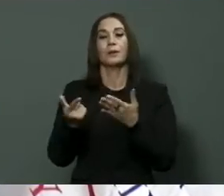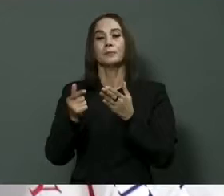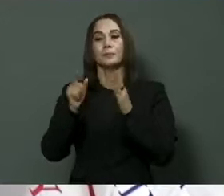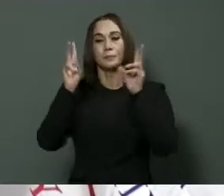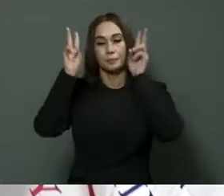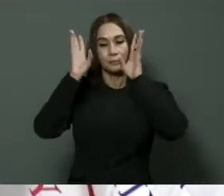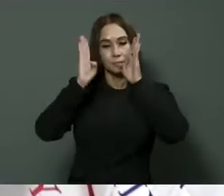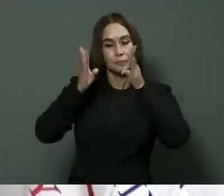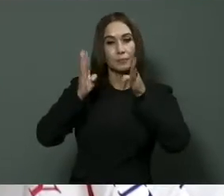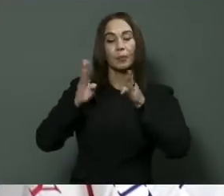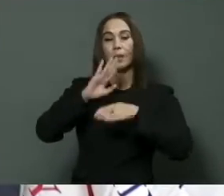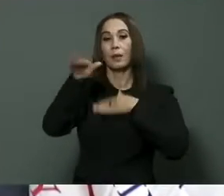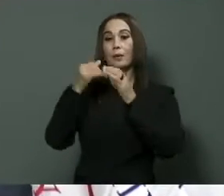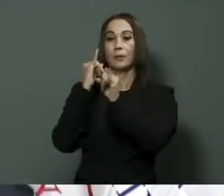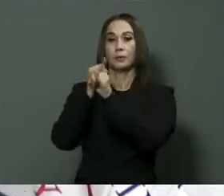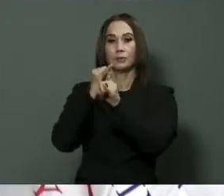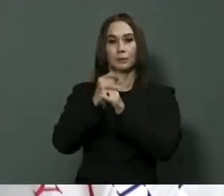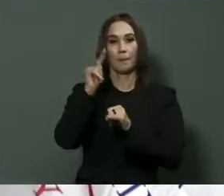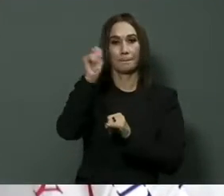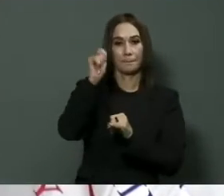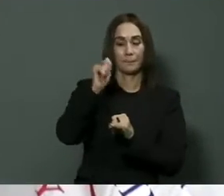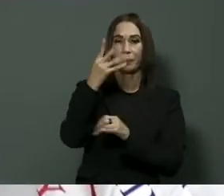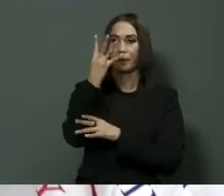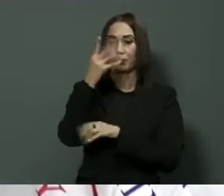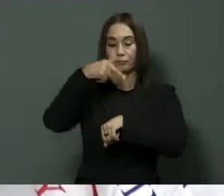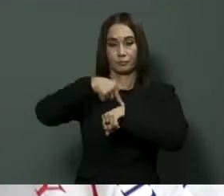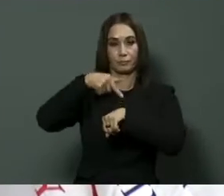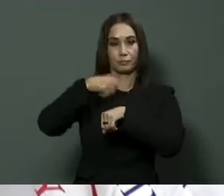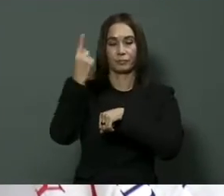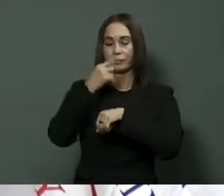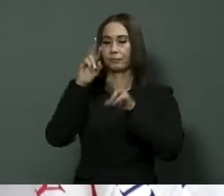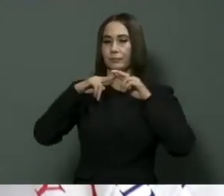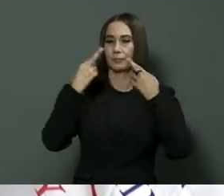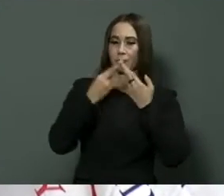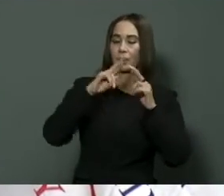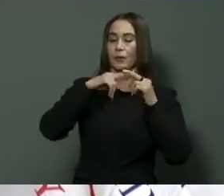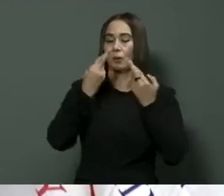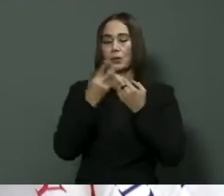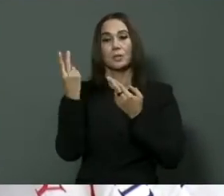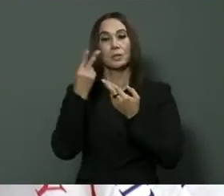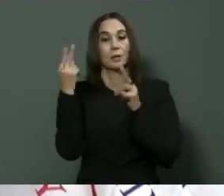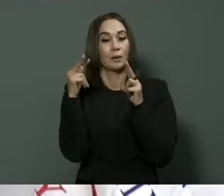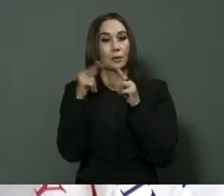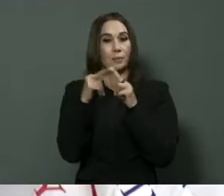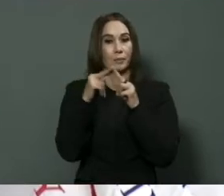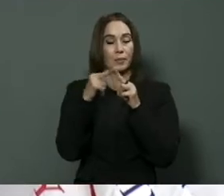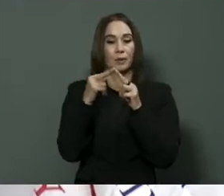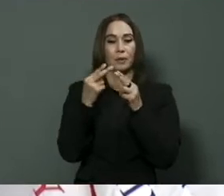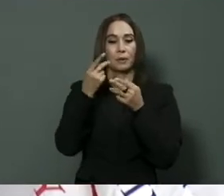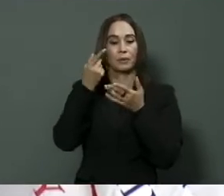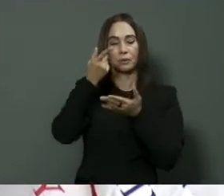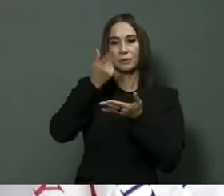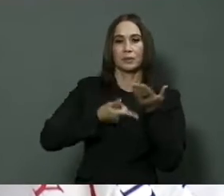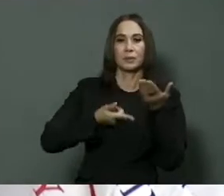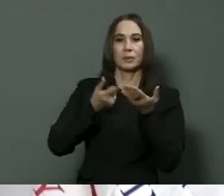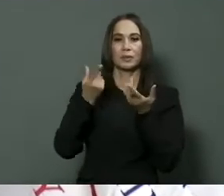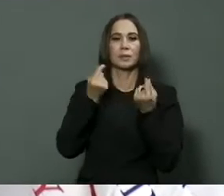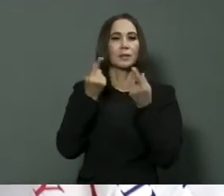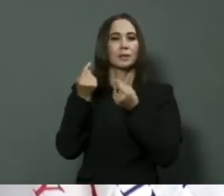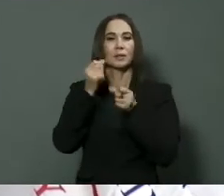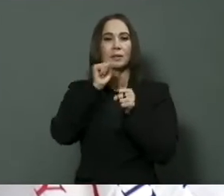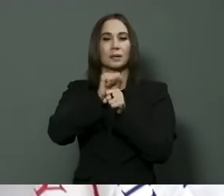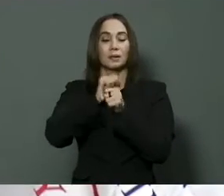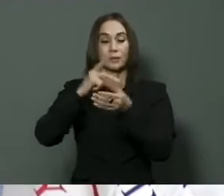del Estado cada martes a las 4 de la tarde para conocer el avance, el alcance que